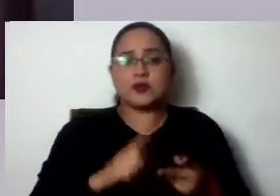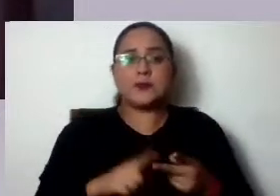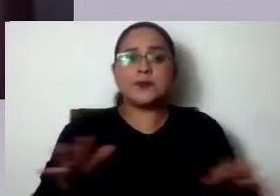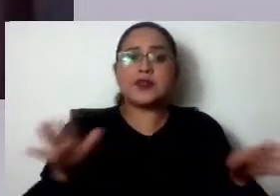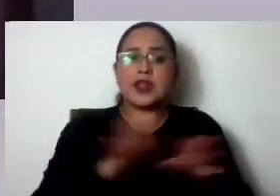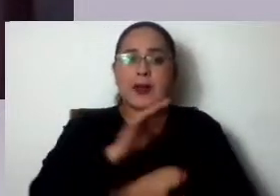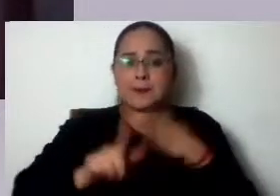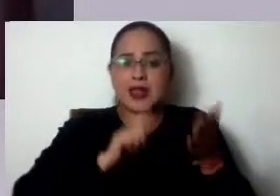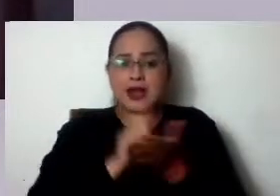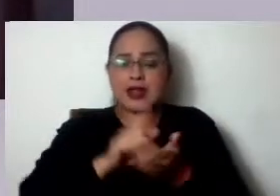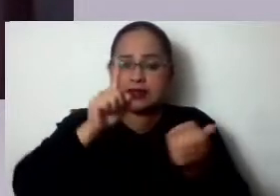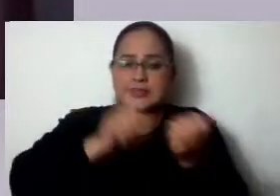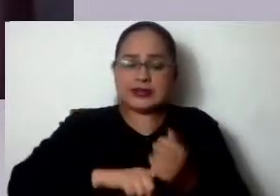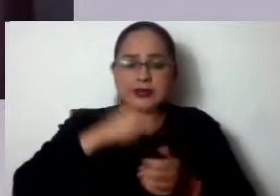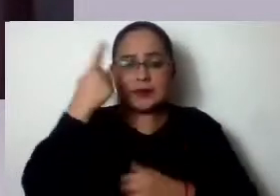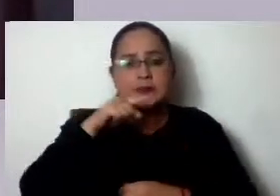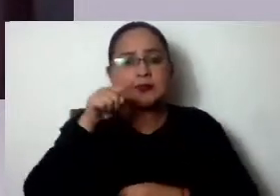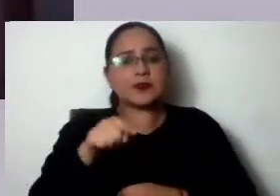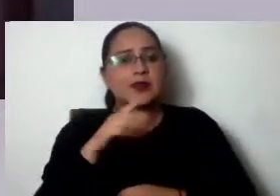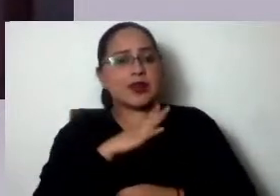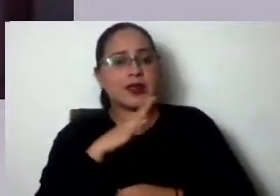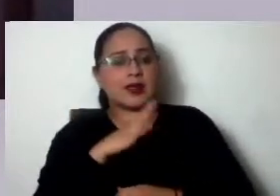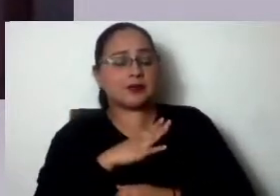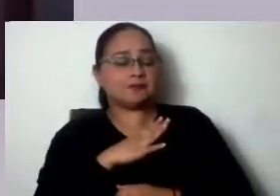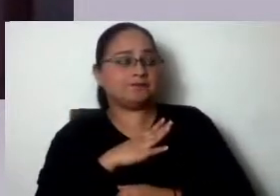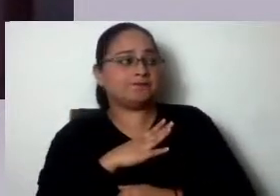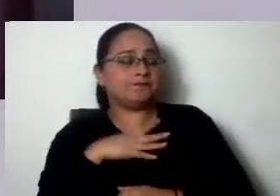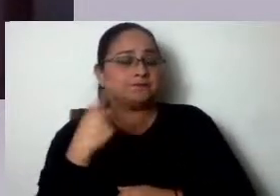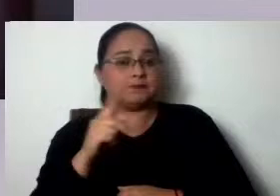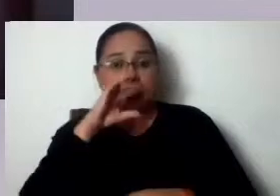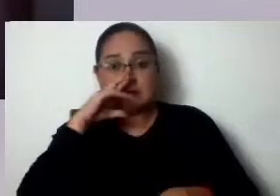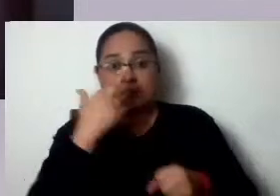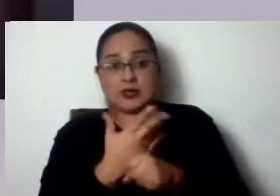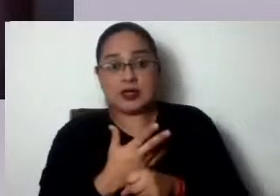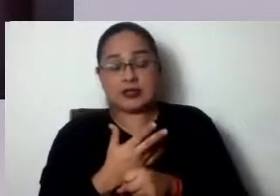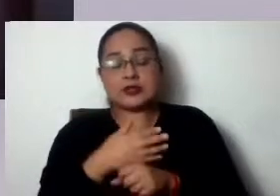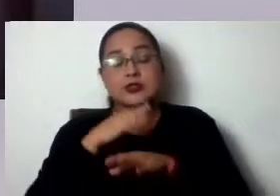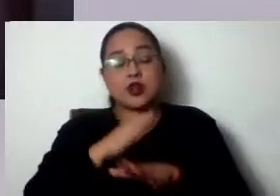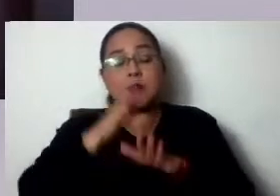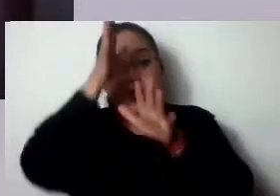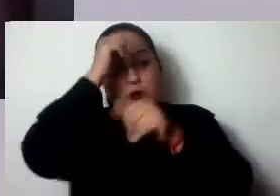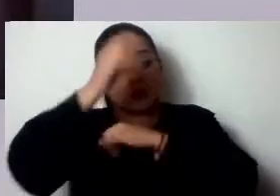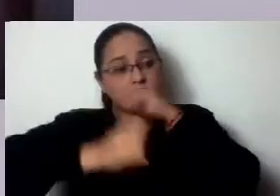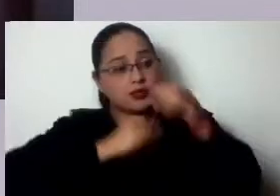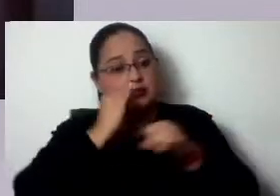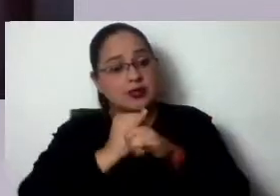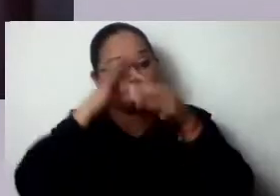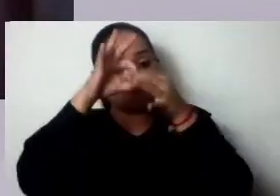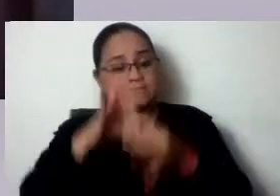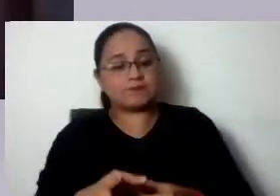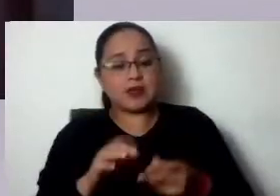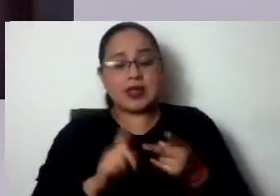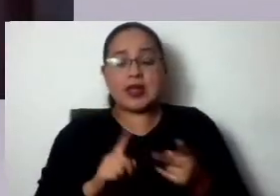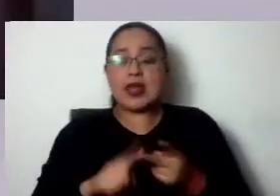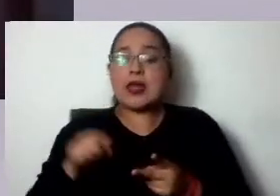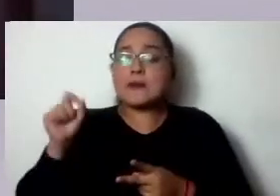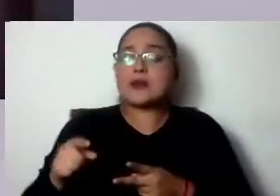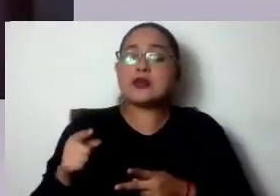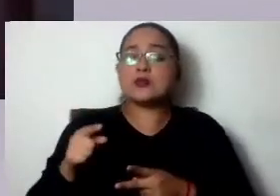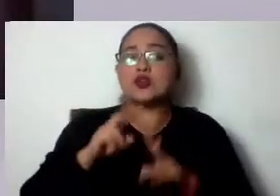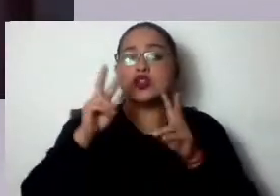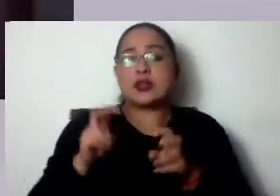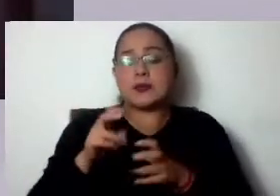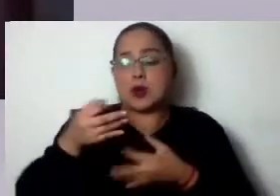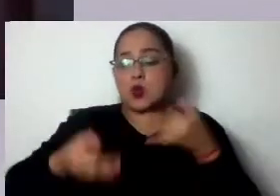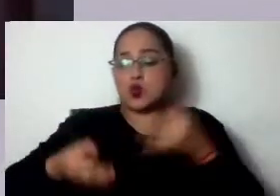interno para efectivizar las obligaciones convencionales asegurar acciones judiciales y recursos